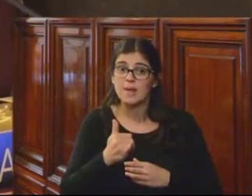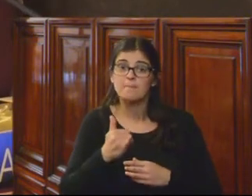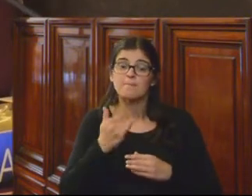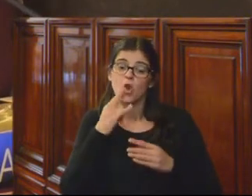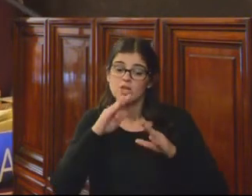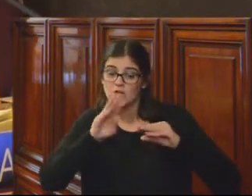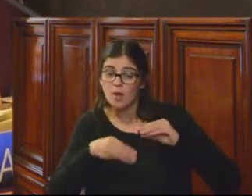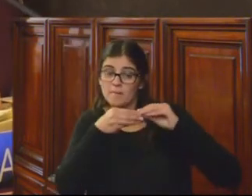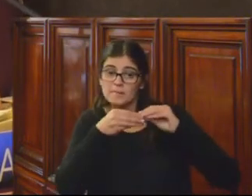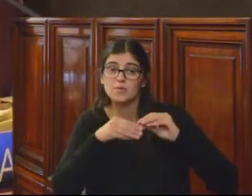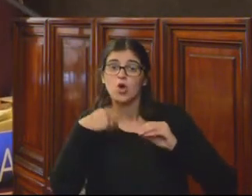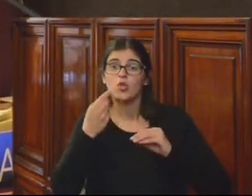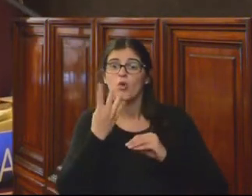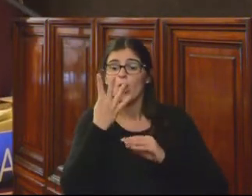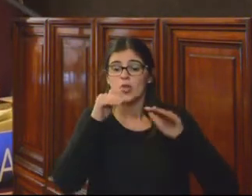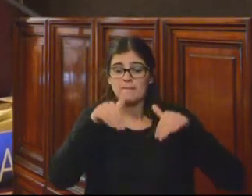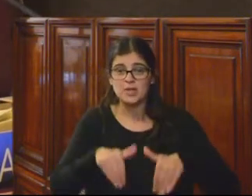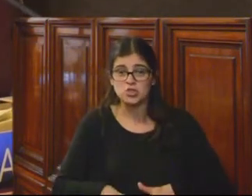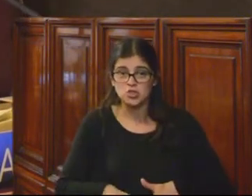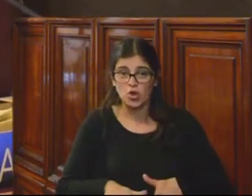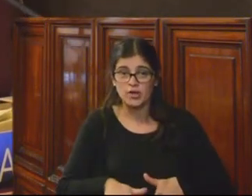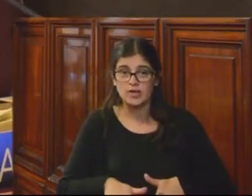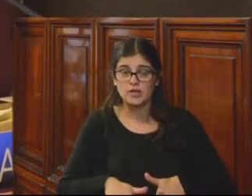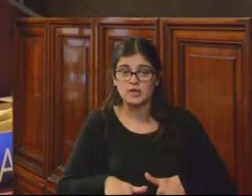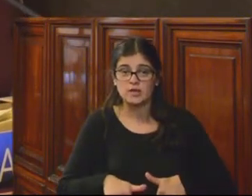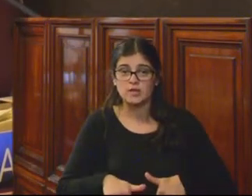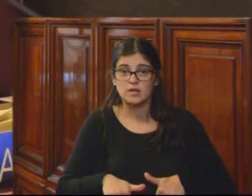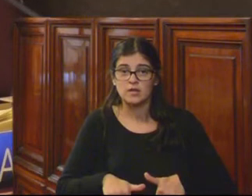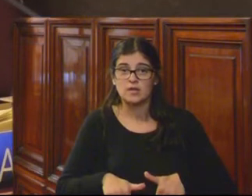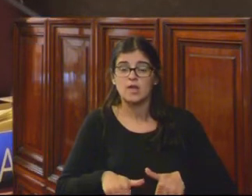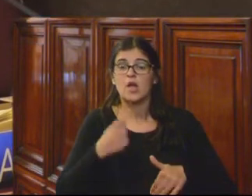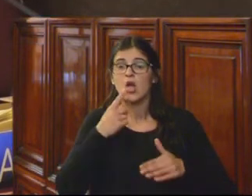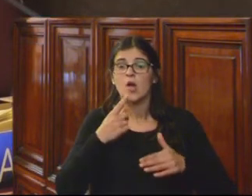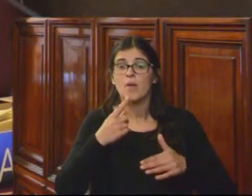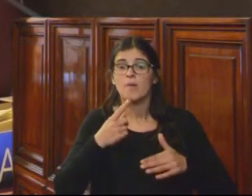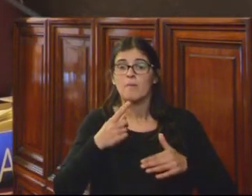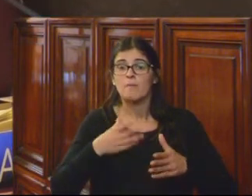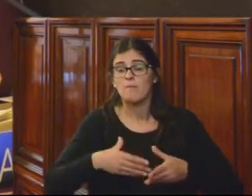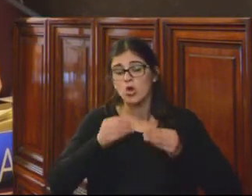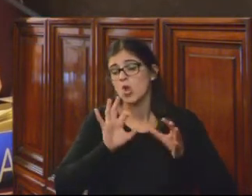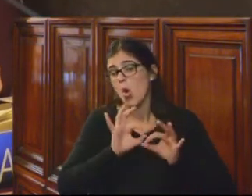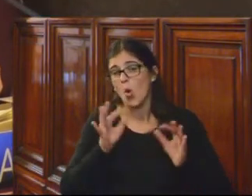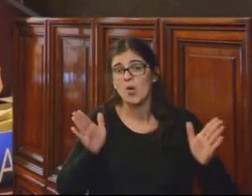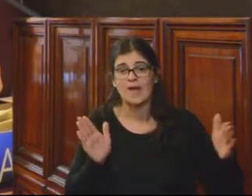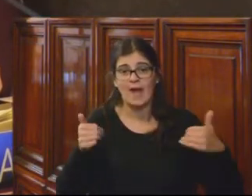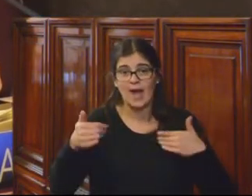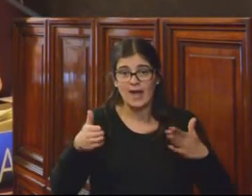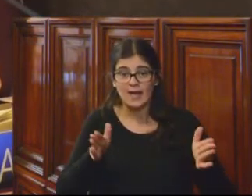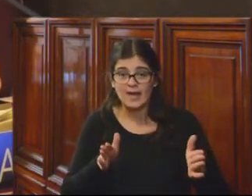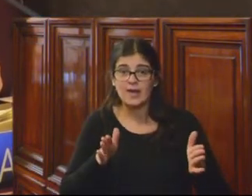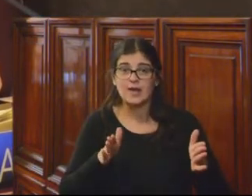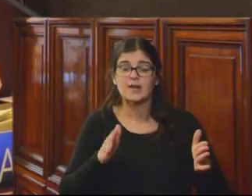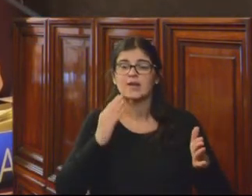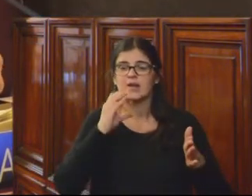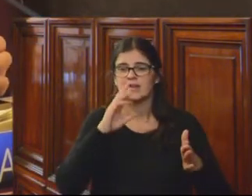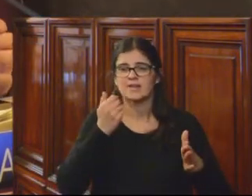complementa con los casi 4 millones de bolsas o cajas de CLAP, que